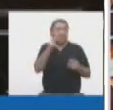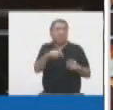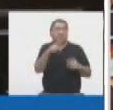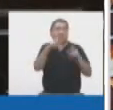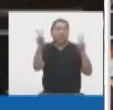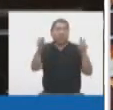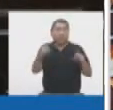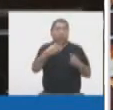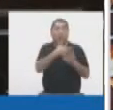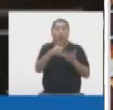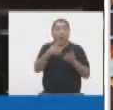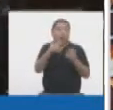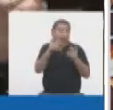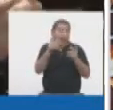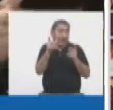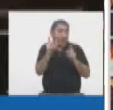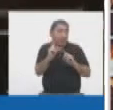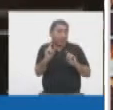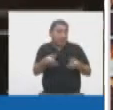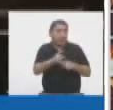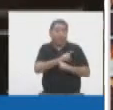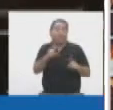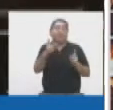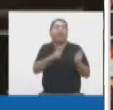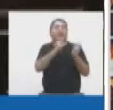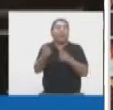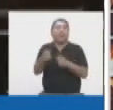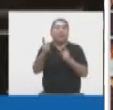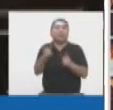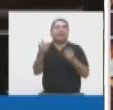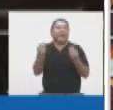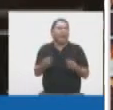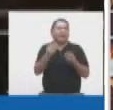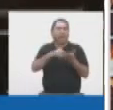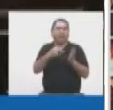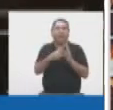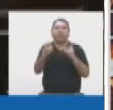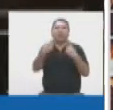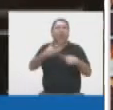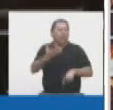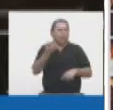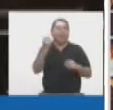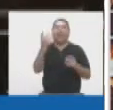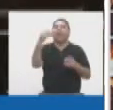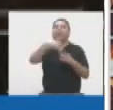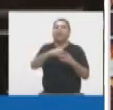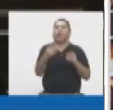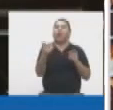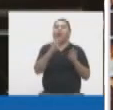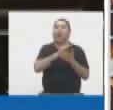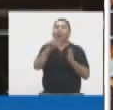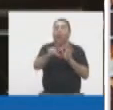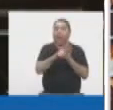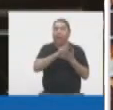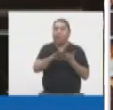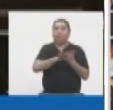tiempo su forma y con su dinámica que ya estamos empezando a conocer desde la época de la campaña hasta ahora y Bueno en ese caso